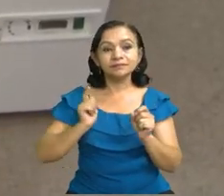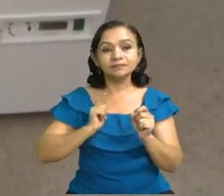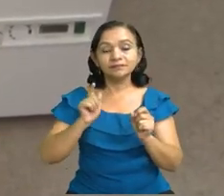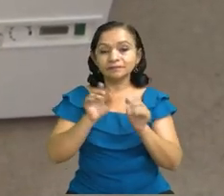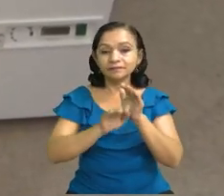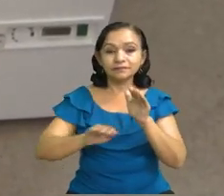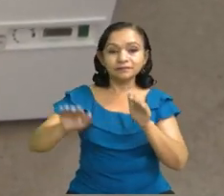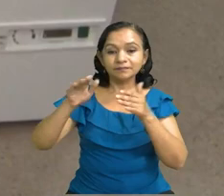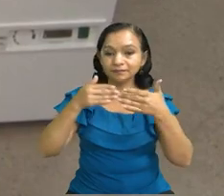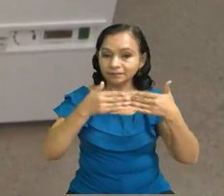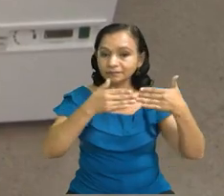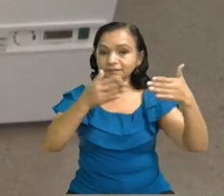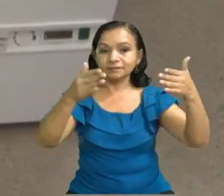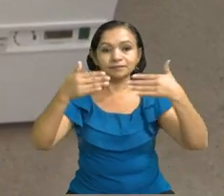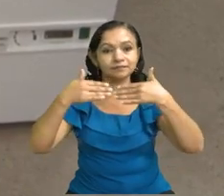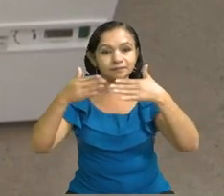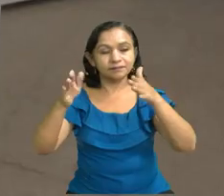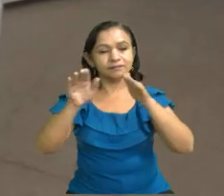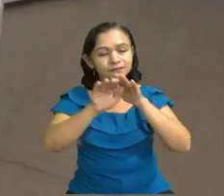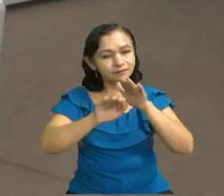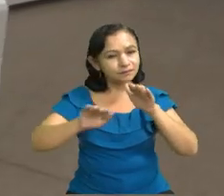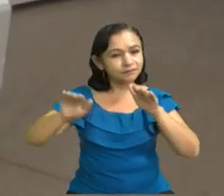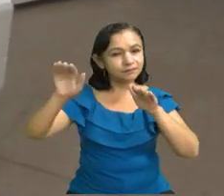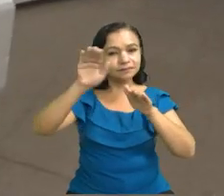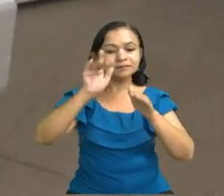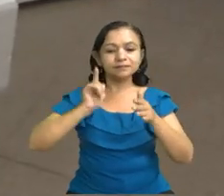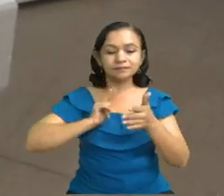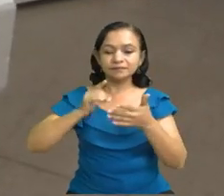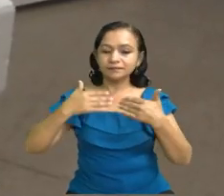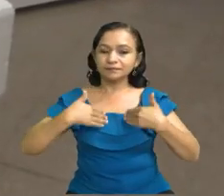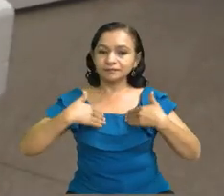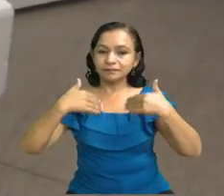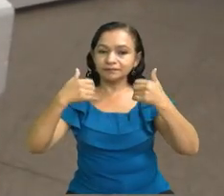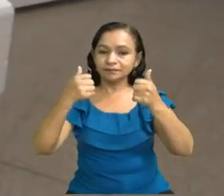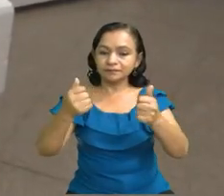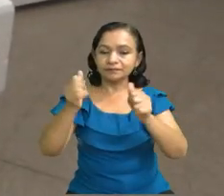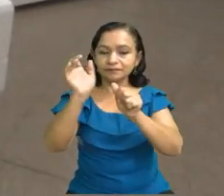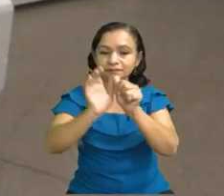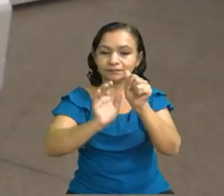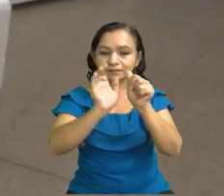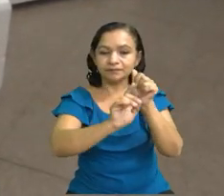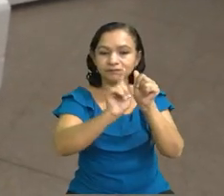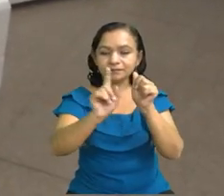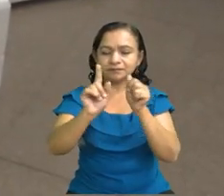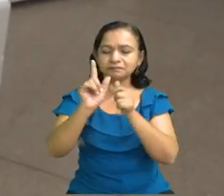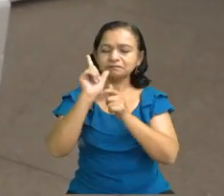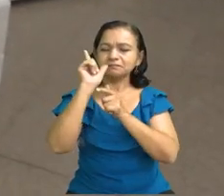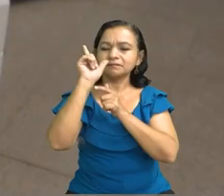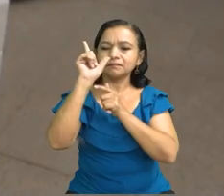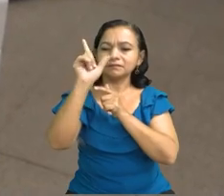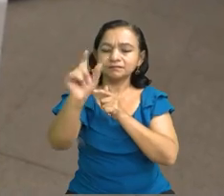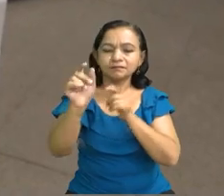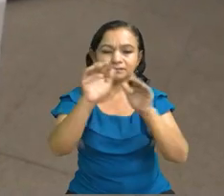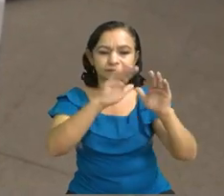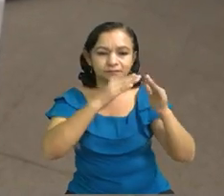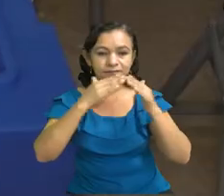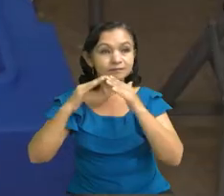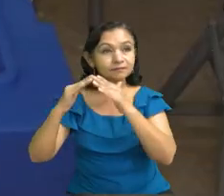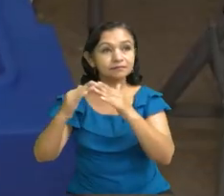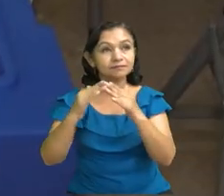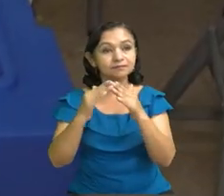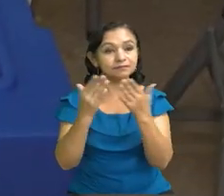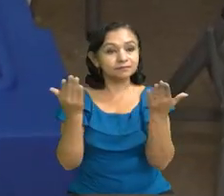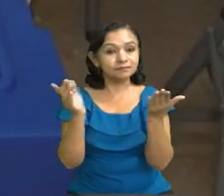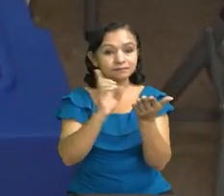mayor apertura, mayor apertura para llevar la salud hasta cada una de las comunidades, a cada uno de los barrios,